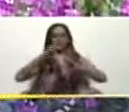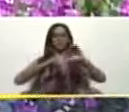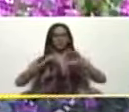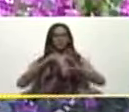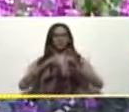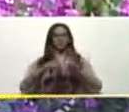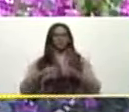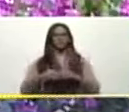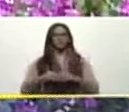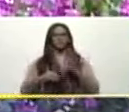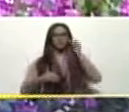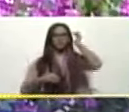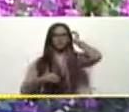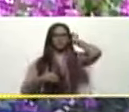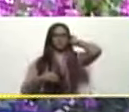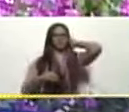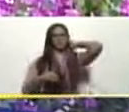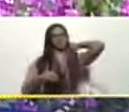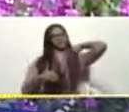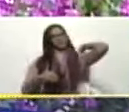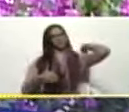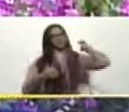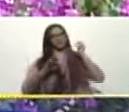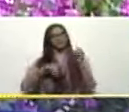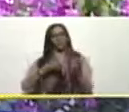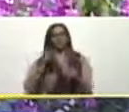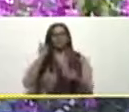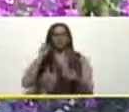científicas puedan también